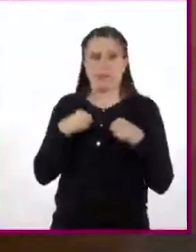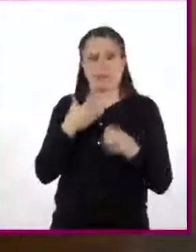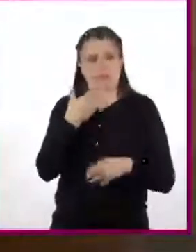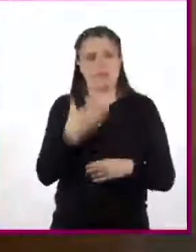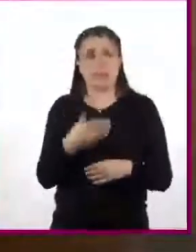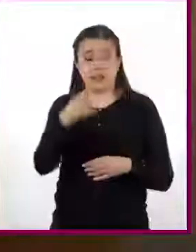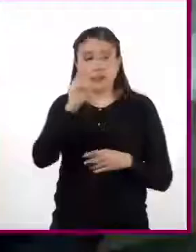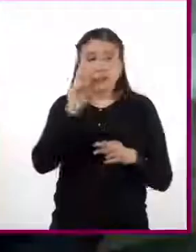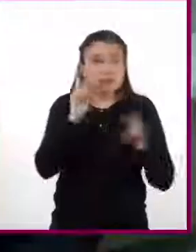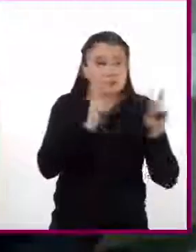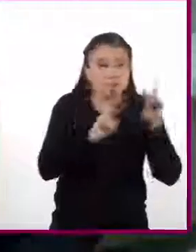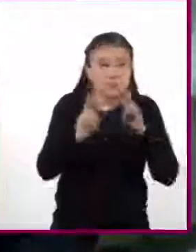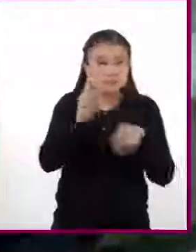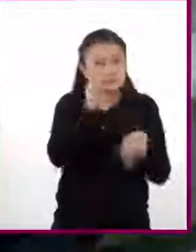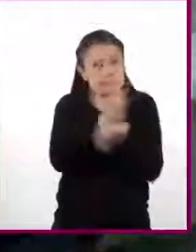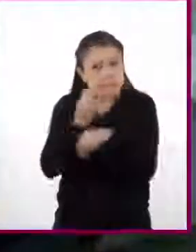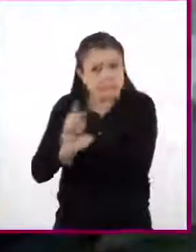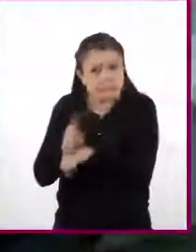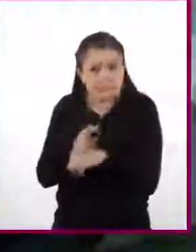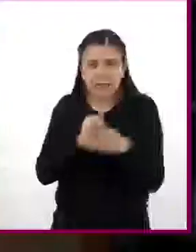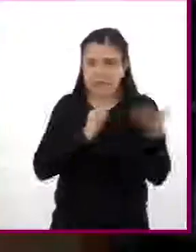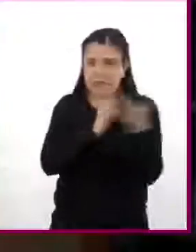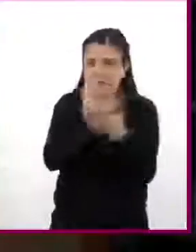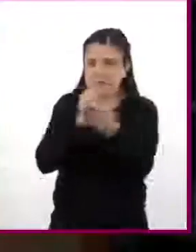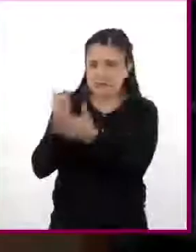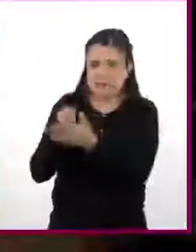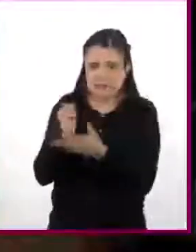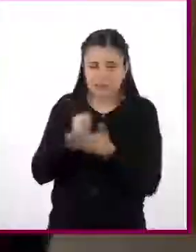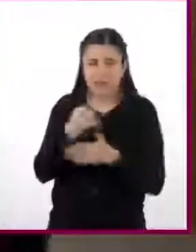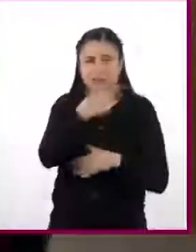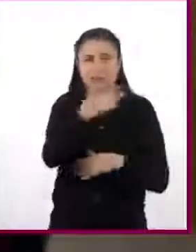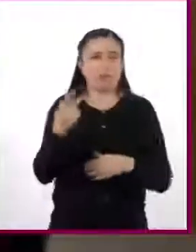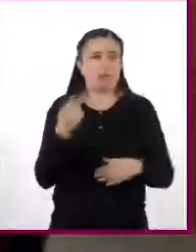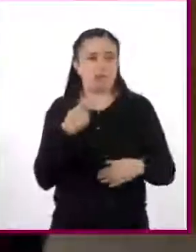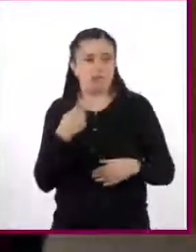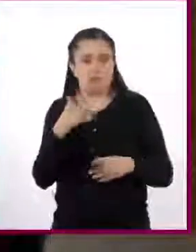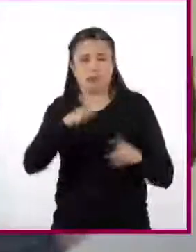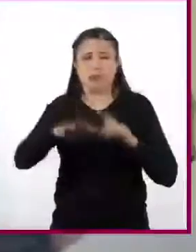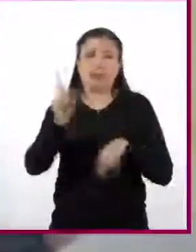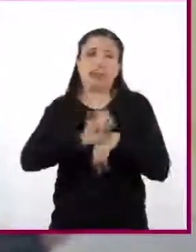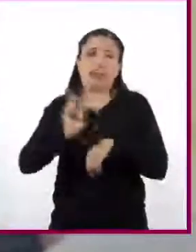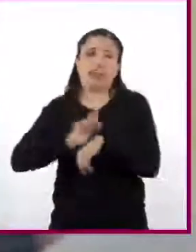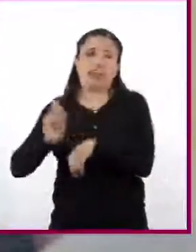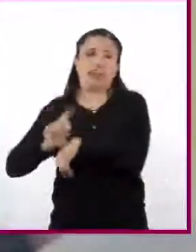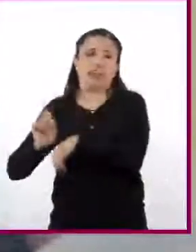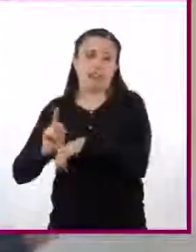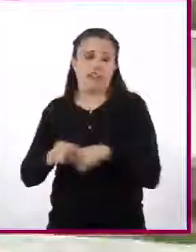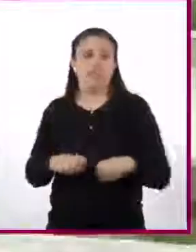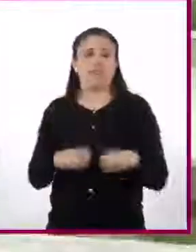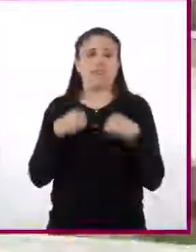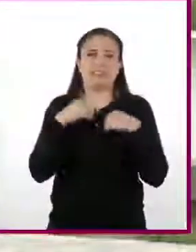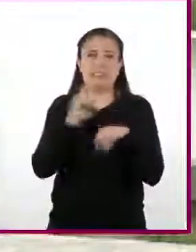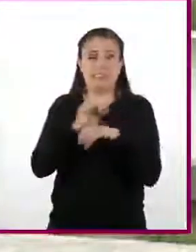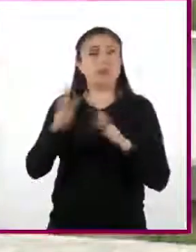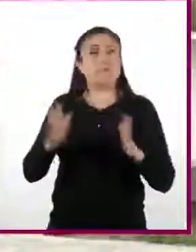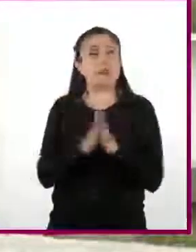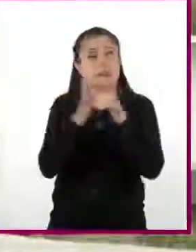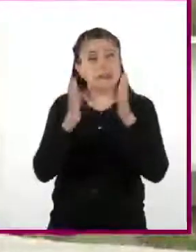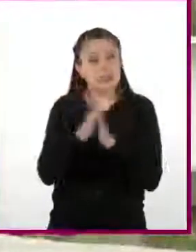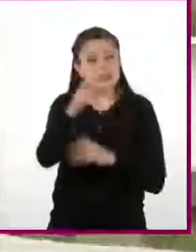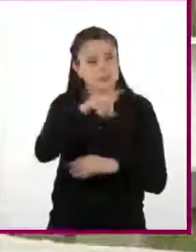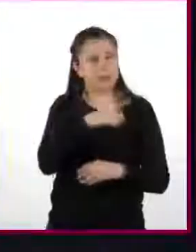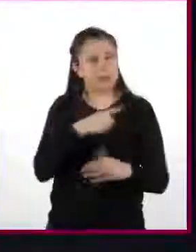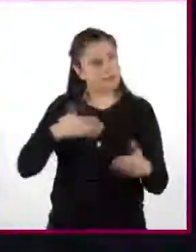al observar, vigilar y tomar decisiones en asuntos públicos de la vida diaria, dicho de otra manera, participando de